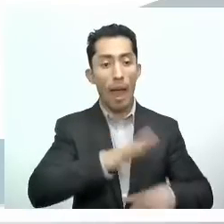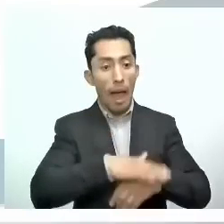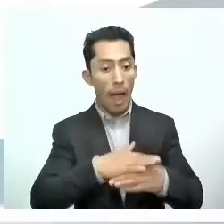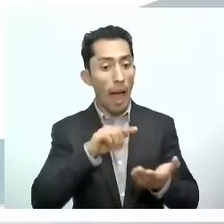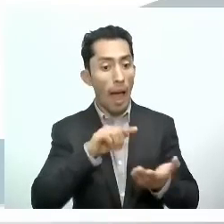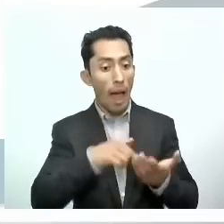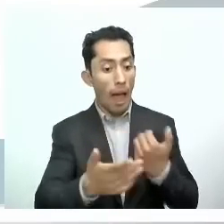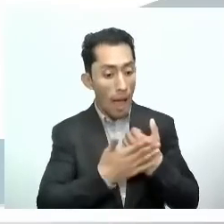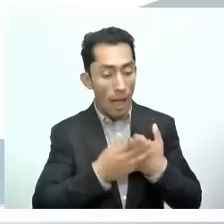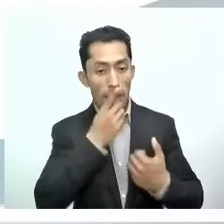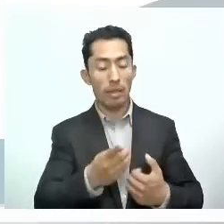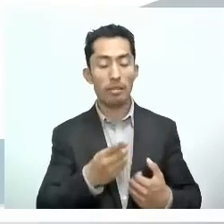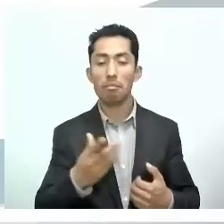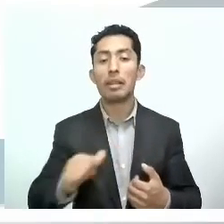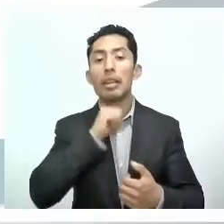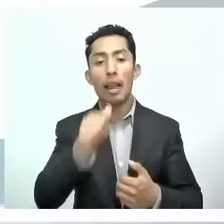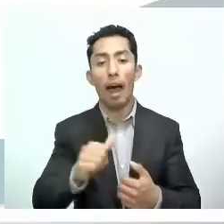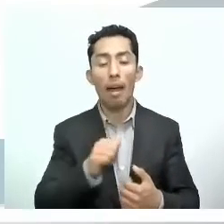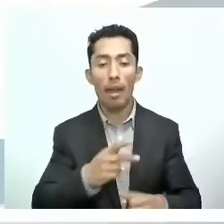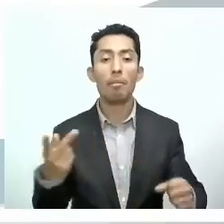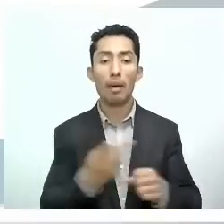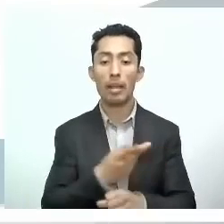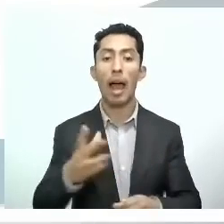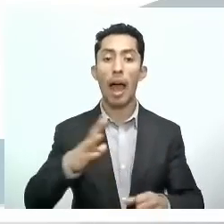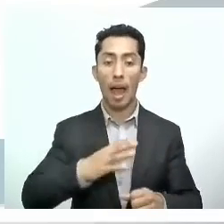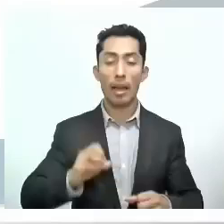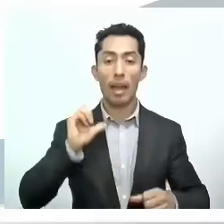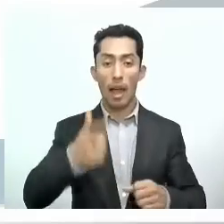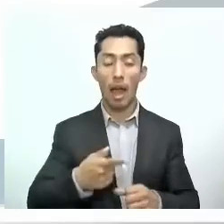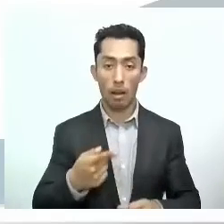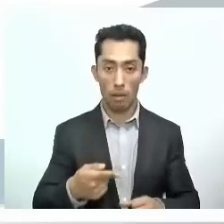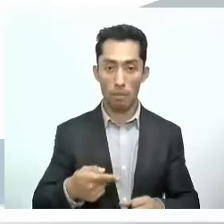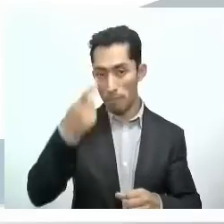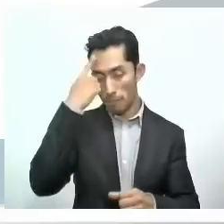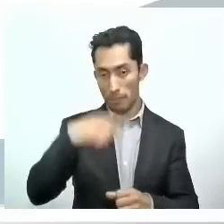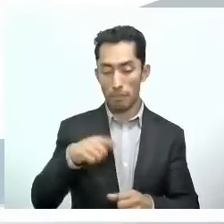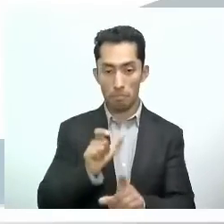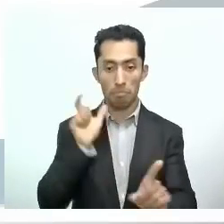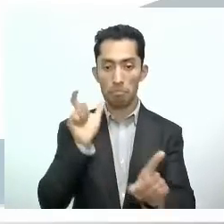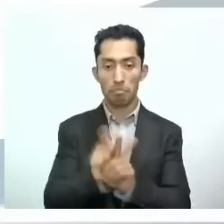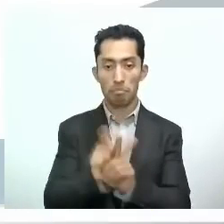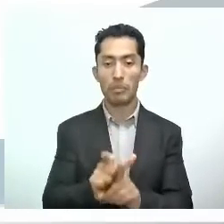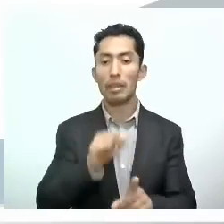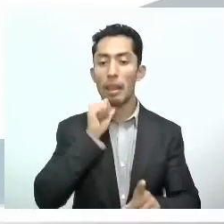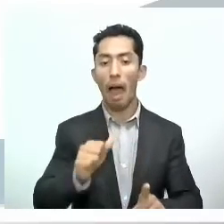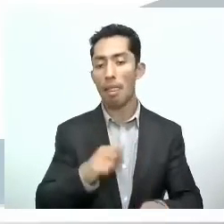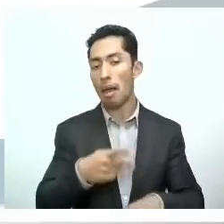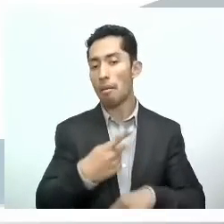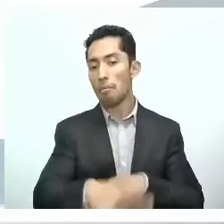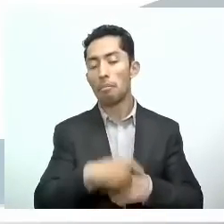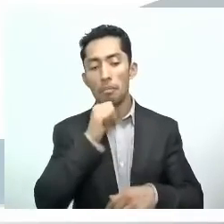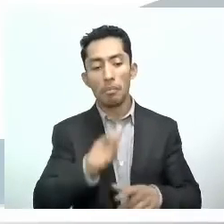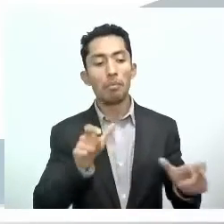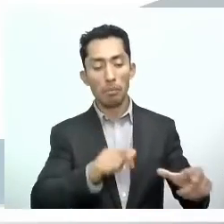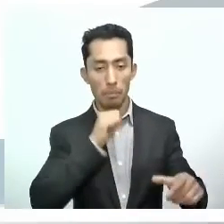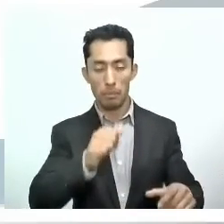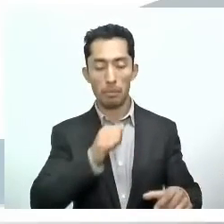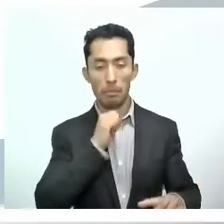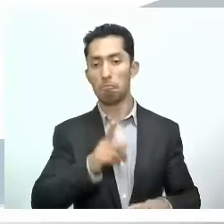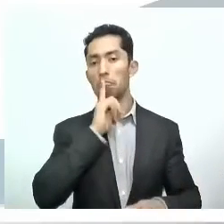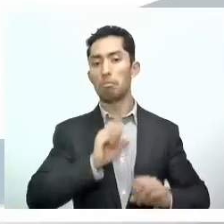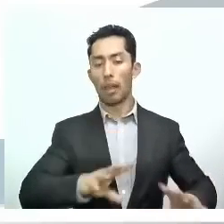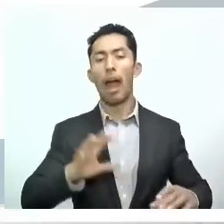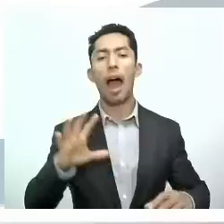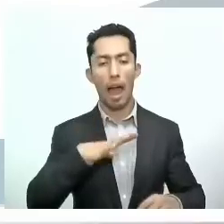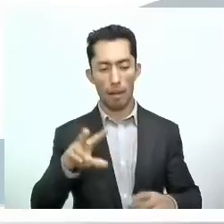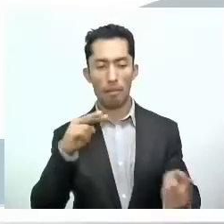lo tanto no dictaron ninguna orden de protección. Entonces, sí hay una percepción de